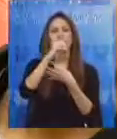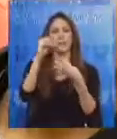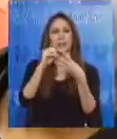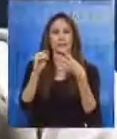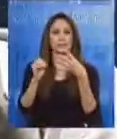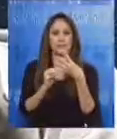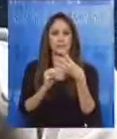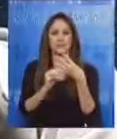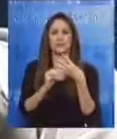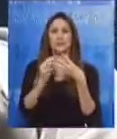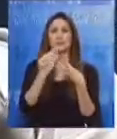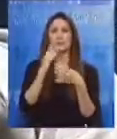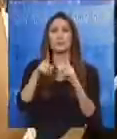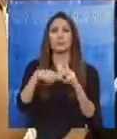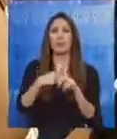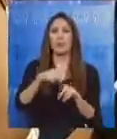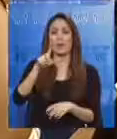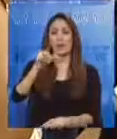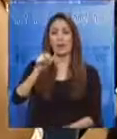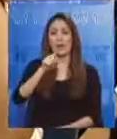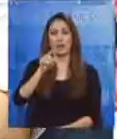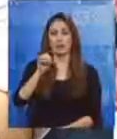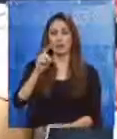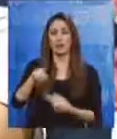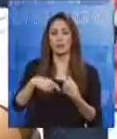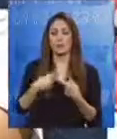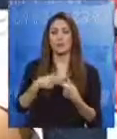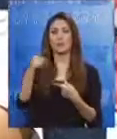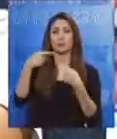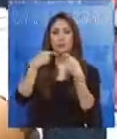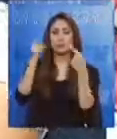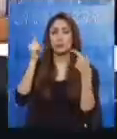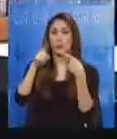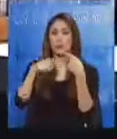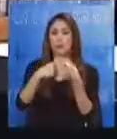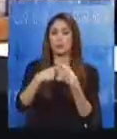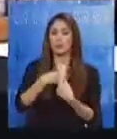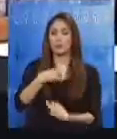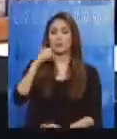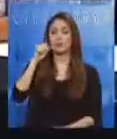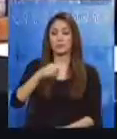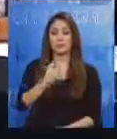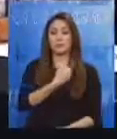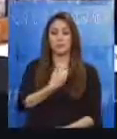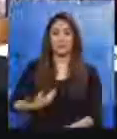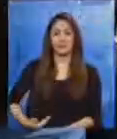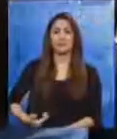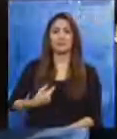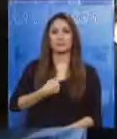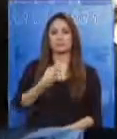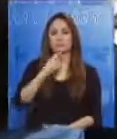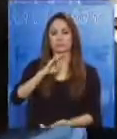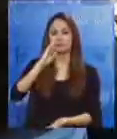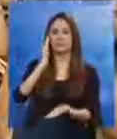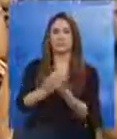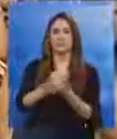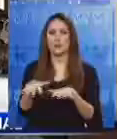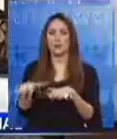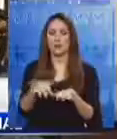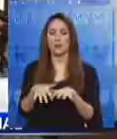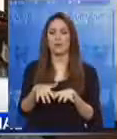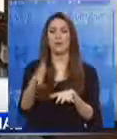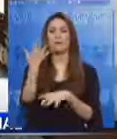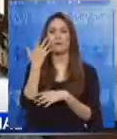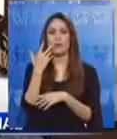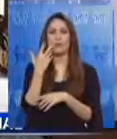el precandidato presidencial Guillermo Lasso, después de que anunciara que en caso de ser elegido mandatario, eliminaría la Secretaría de Educación Superior,